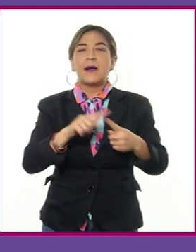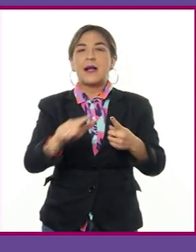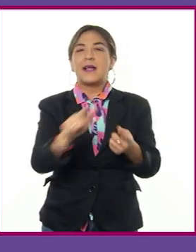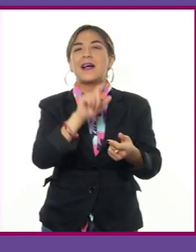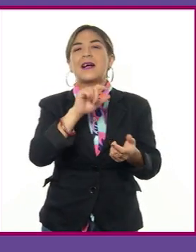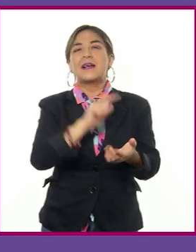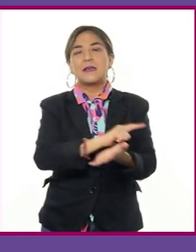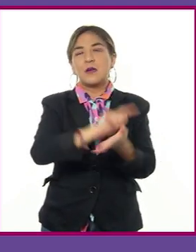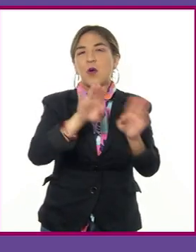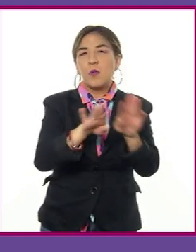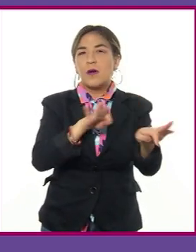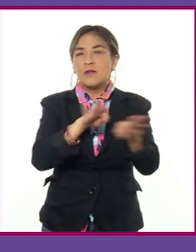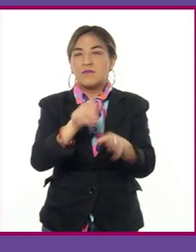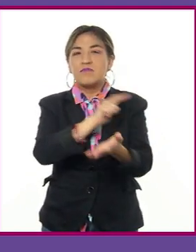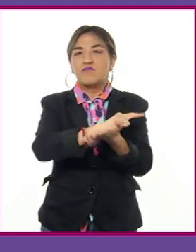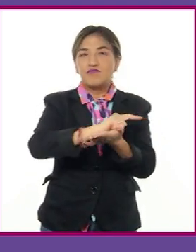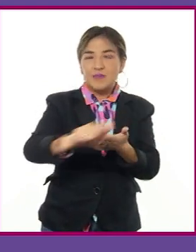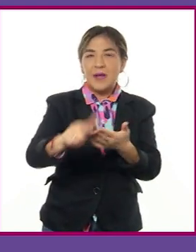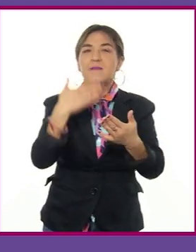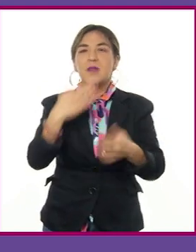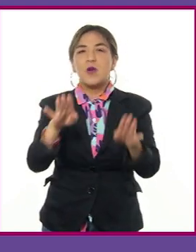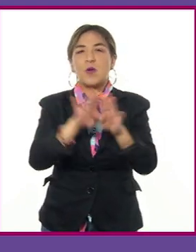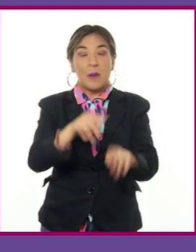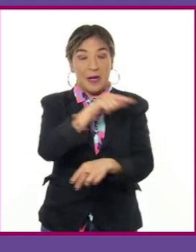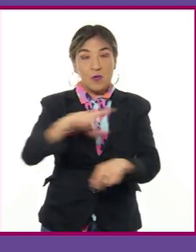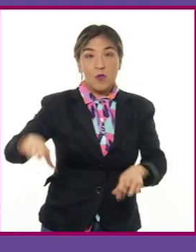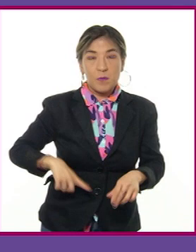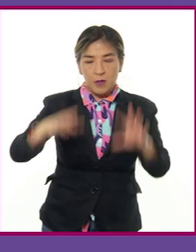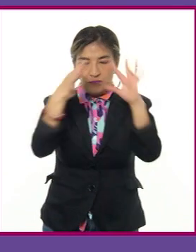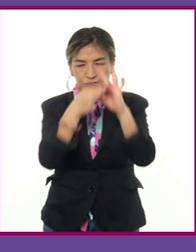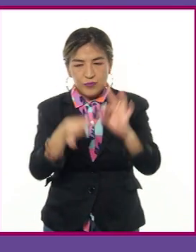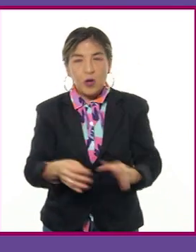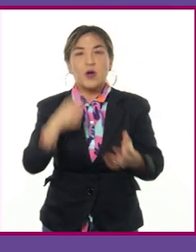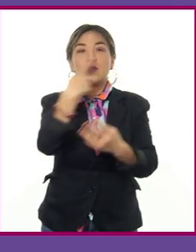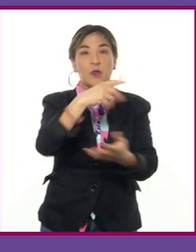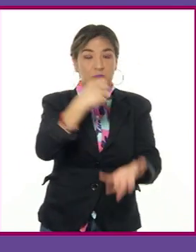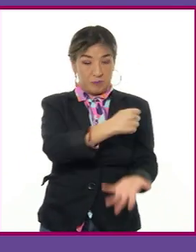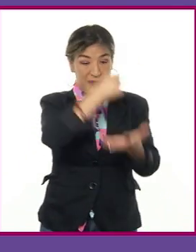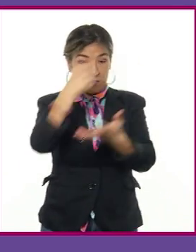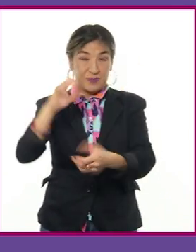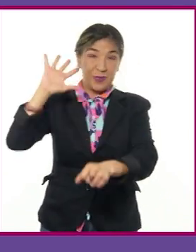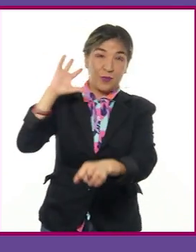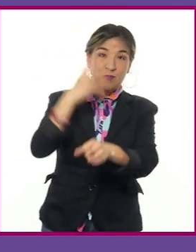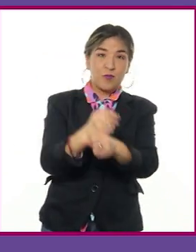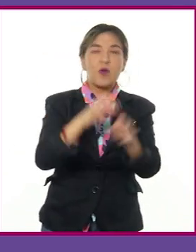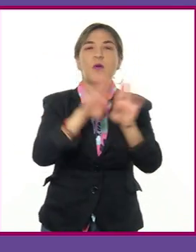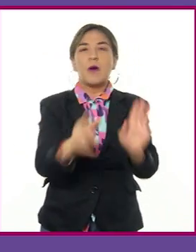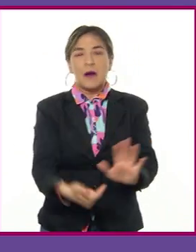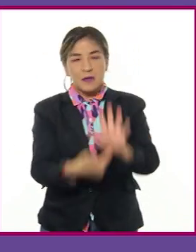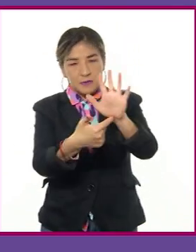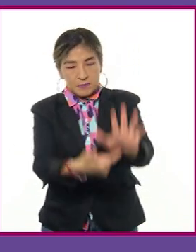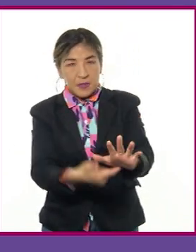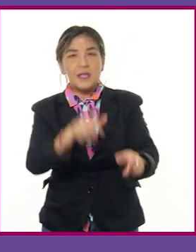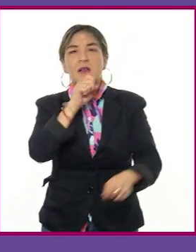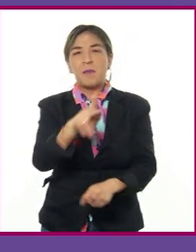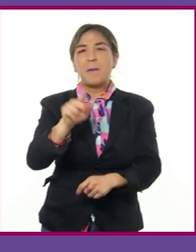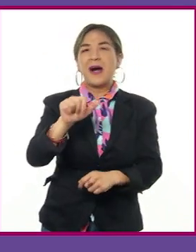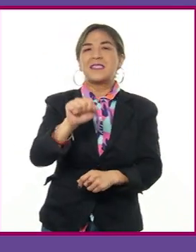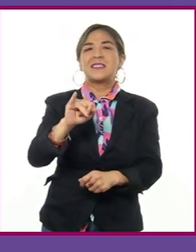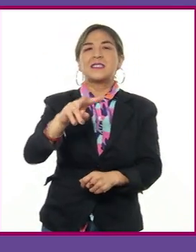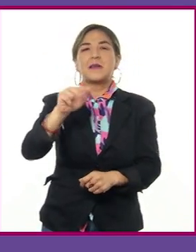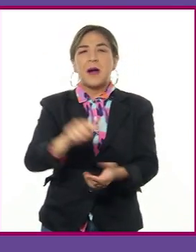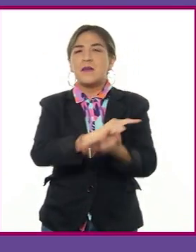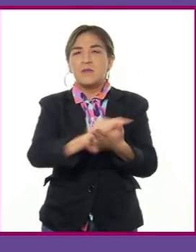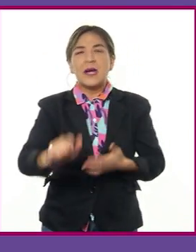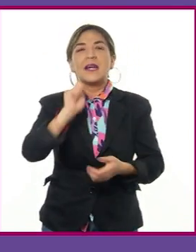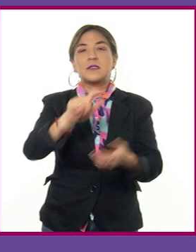activa, que es cuando el Estado hace una rendición de cuenta del presupuesto público. La transparencia pasiva, que son el conjunto de las leyes